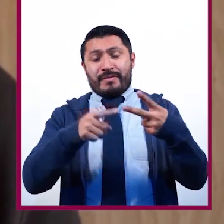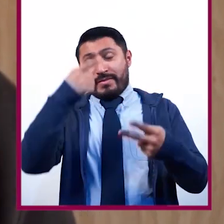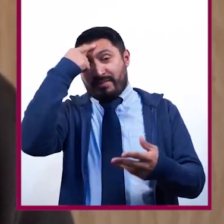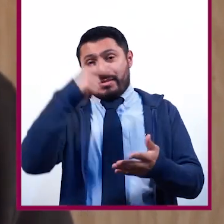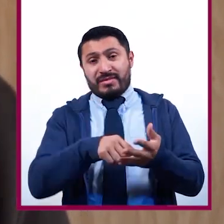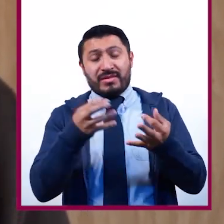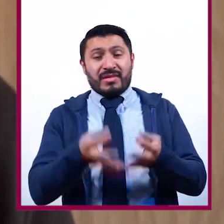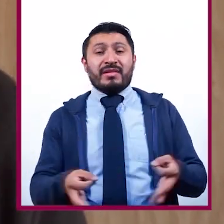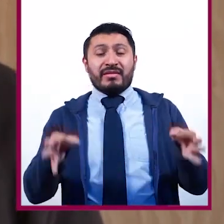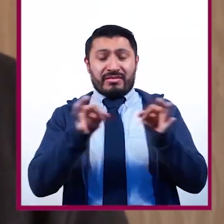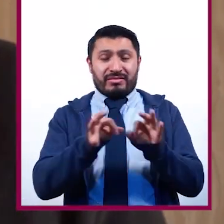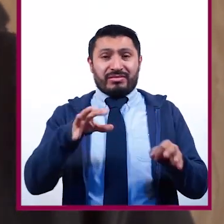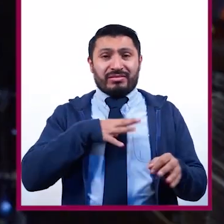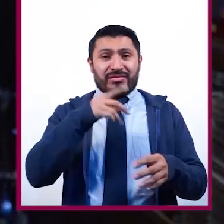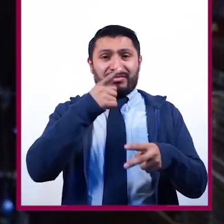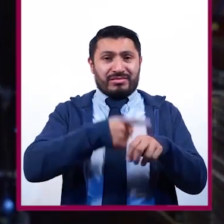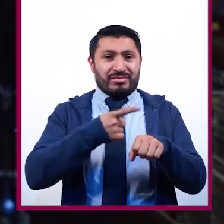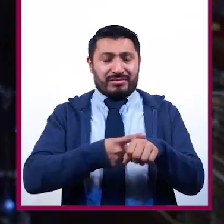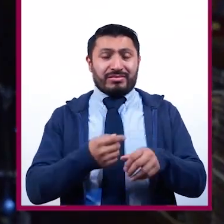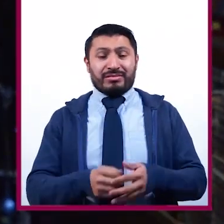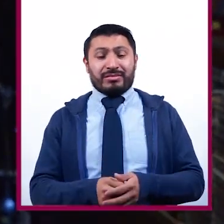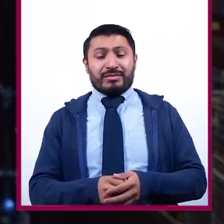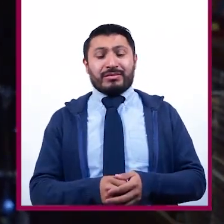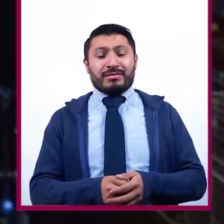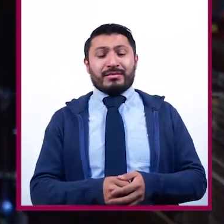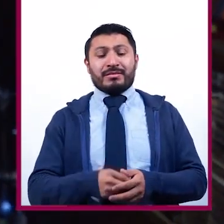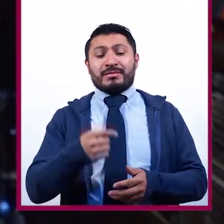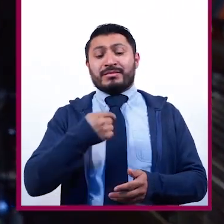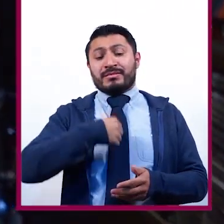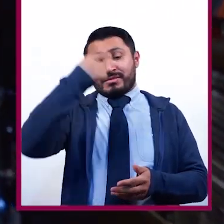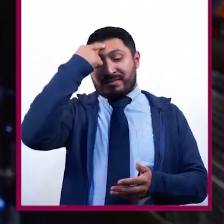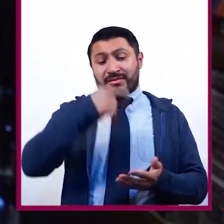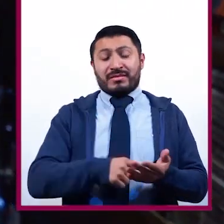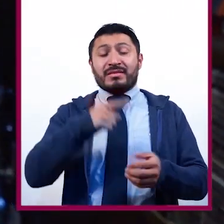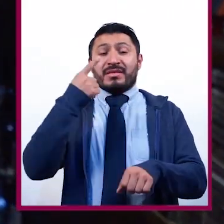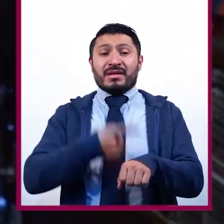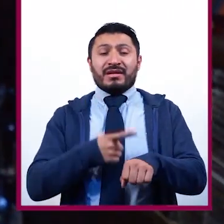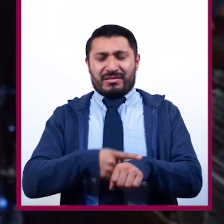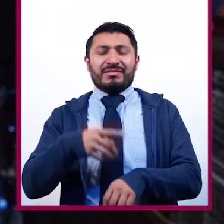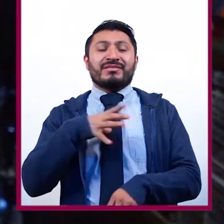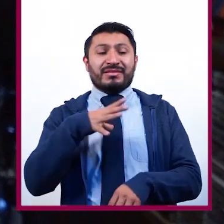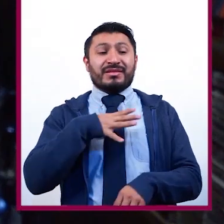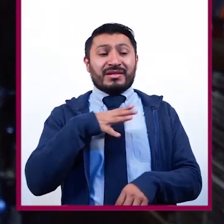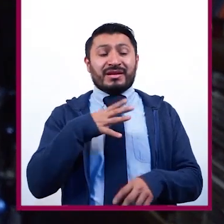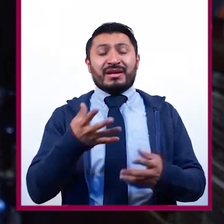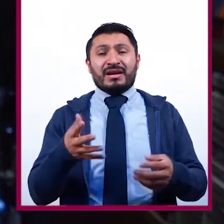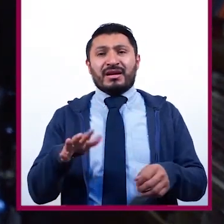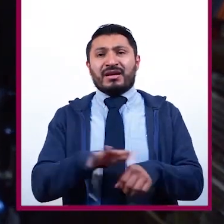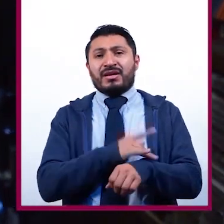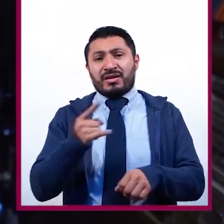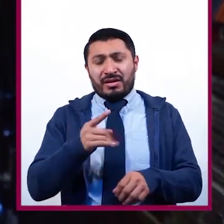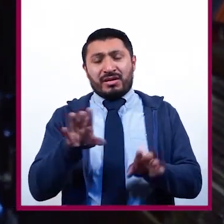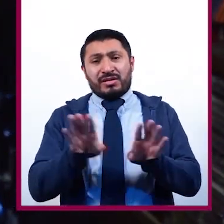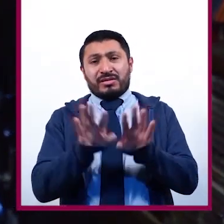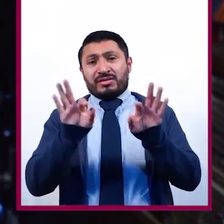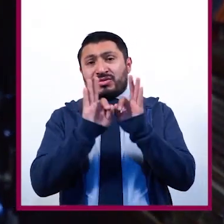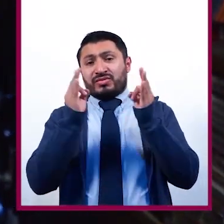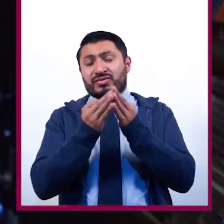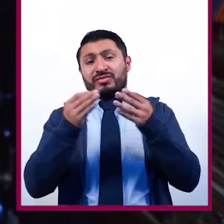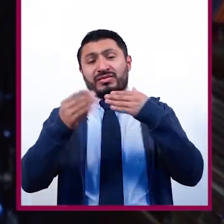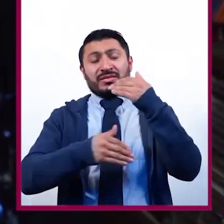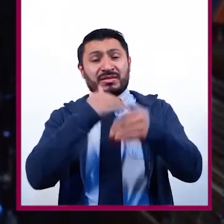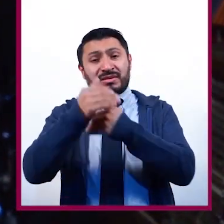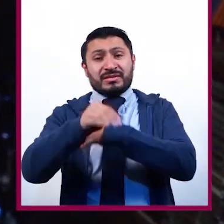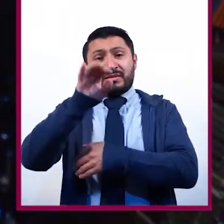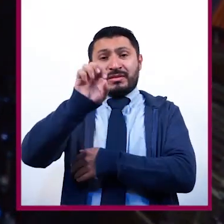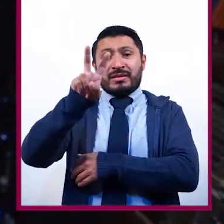cuales hay enfermedades hoy en día. Y creo que las enfermedades existen por un proceso evolutivo